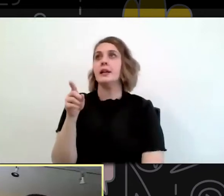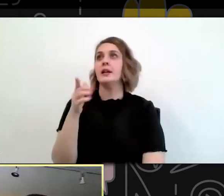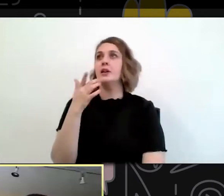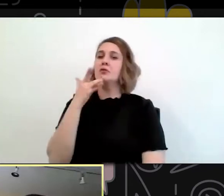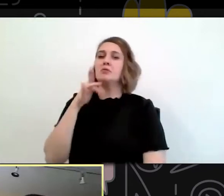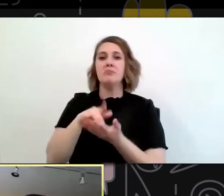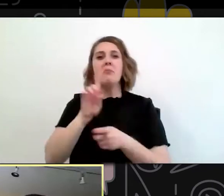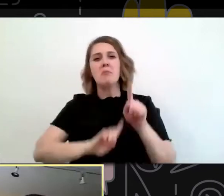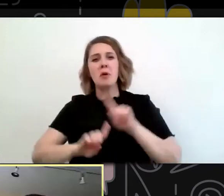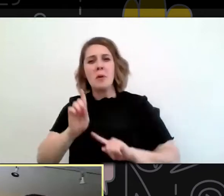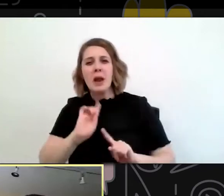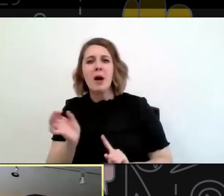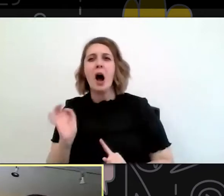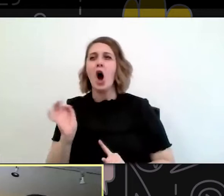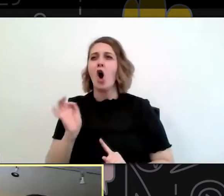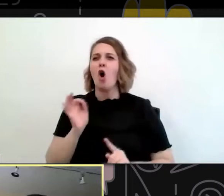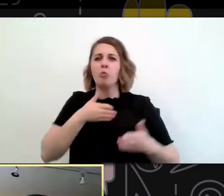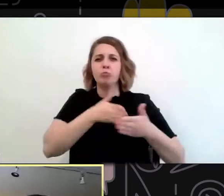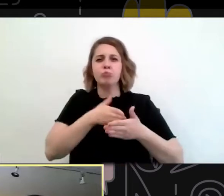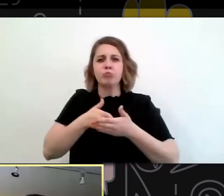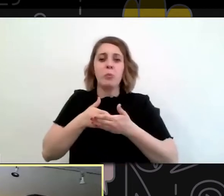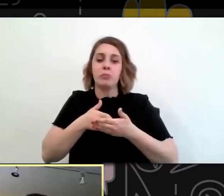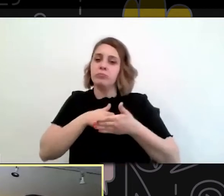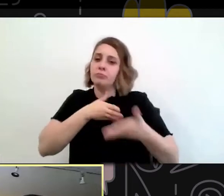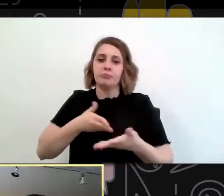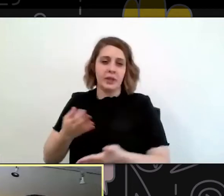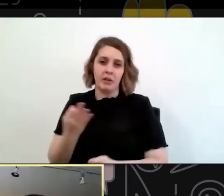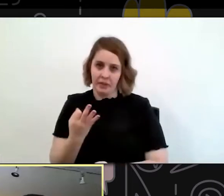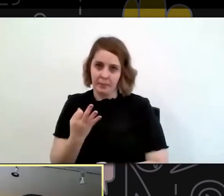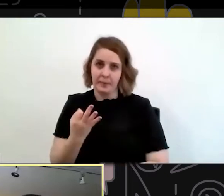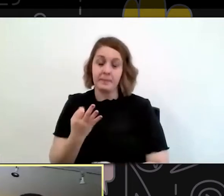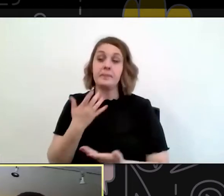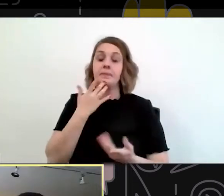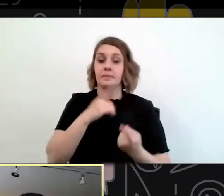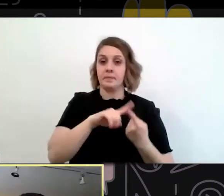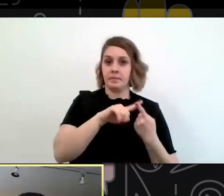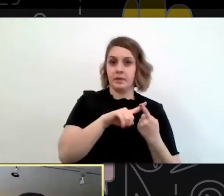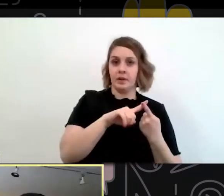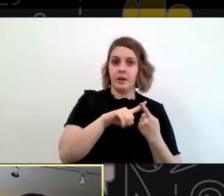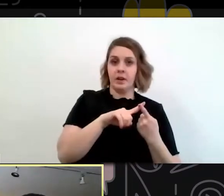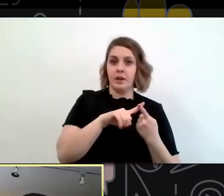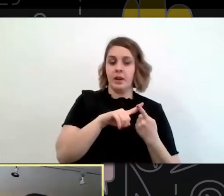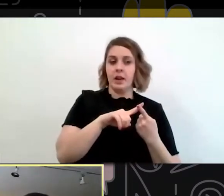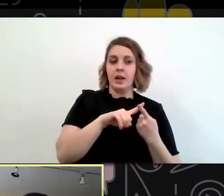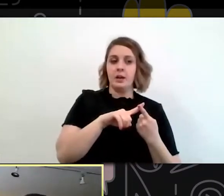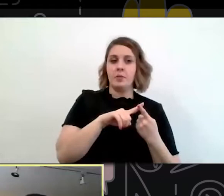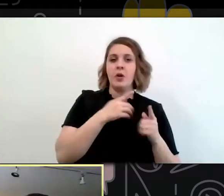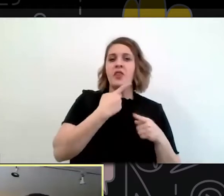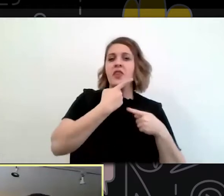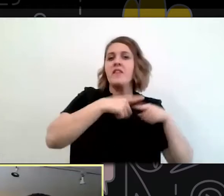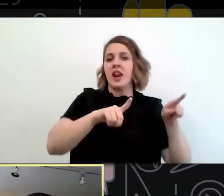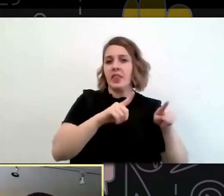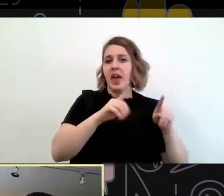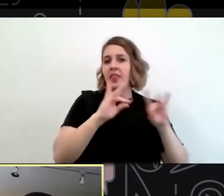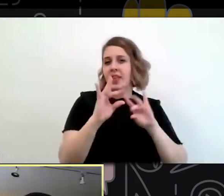problemas o barreras a resolver. Por un lado, la brecha digital, que se refiere a